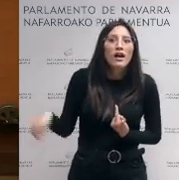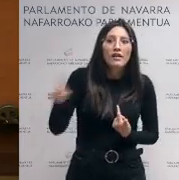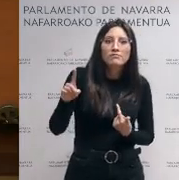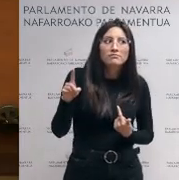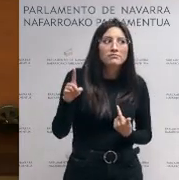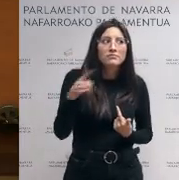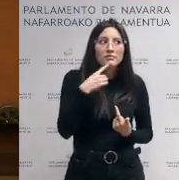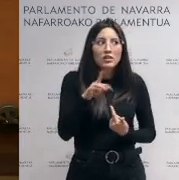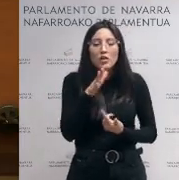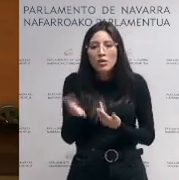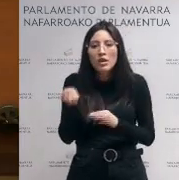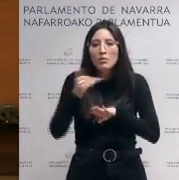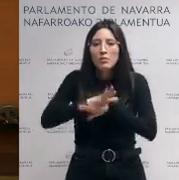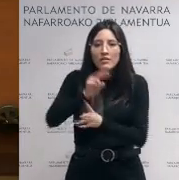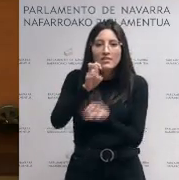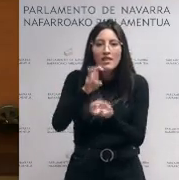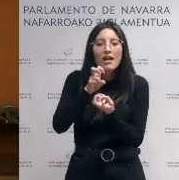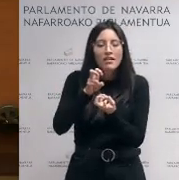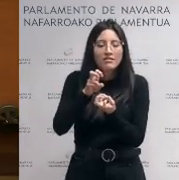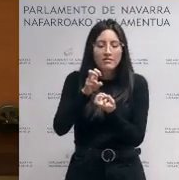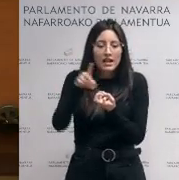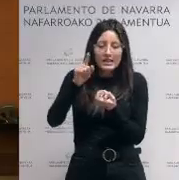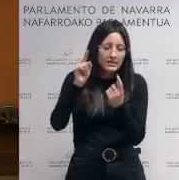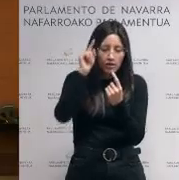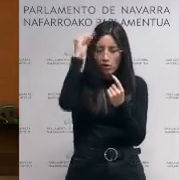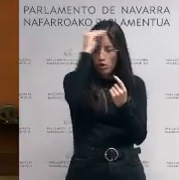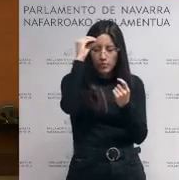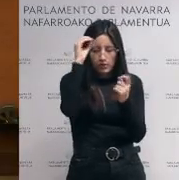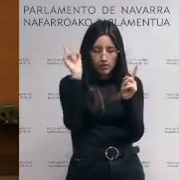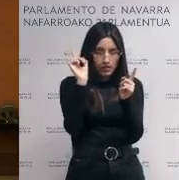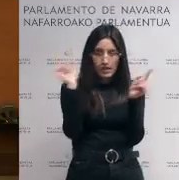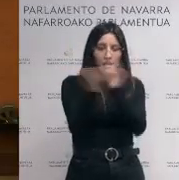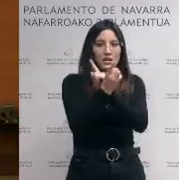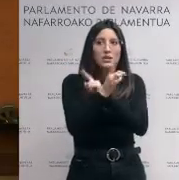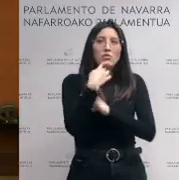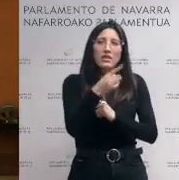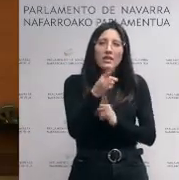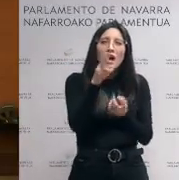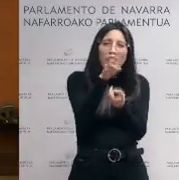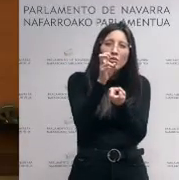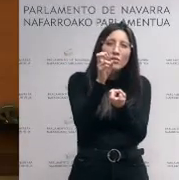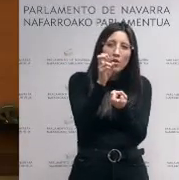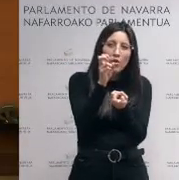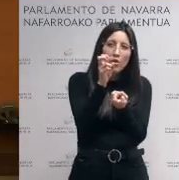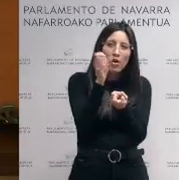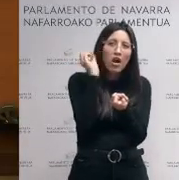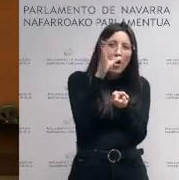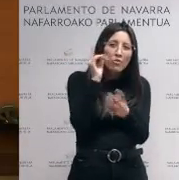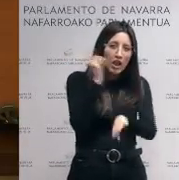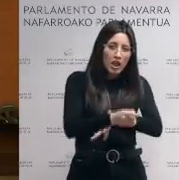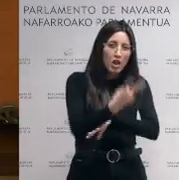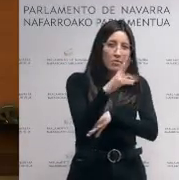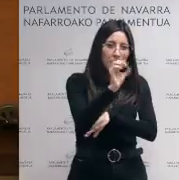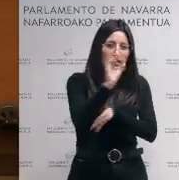propuesta fiscal inicial con medidas como la exención de tributar el IRPF hasta los 20.000 euros para, no se lo pierdan,